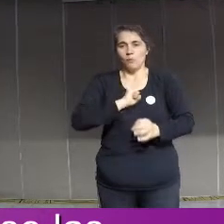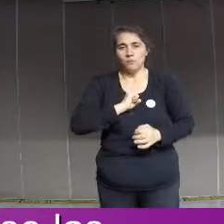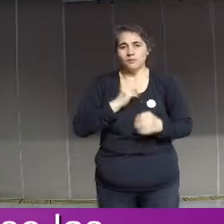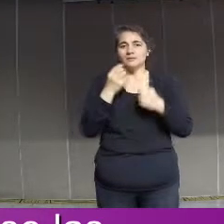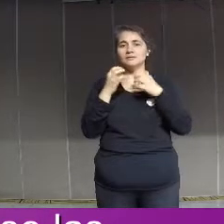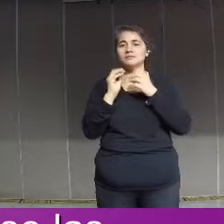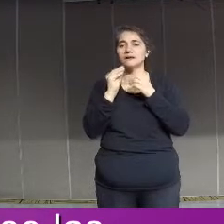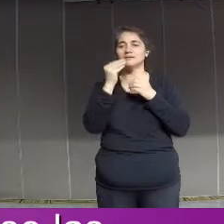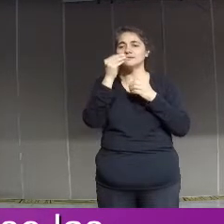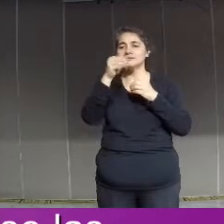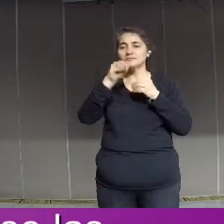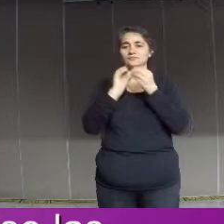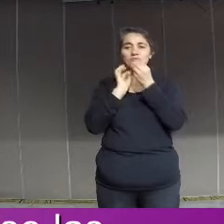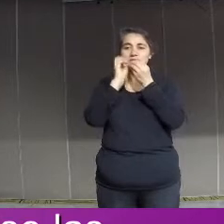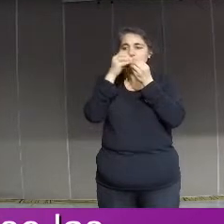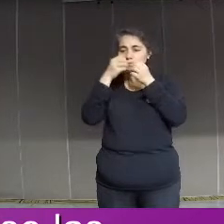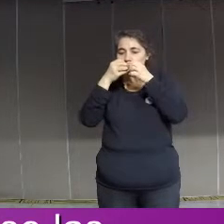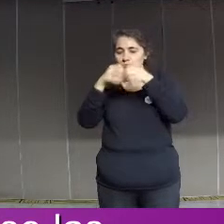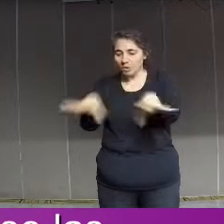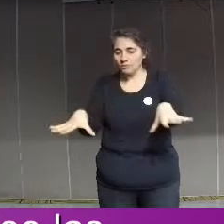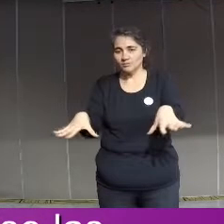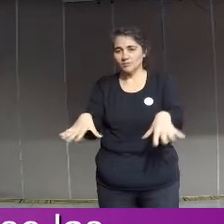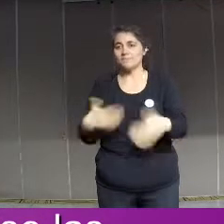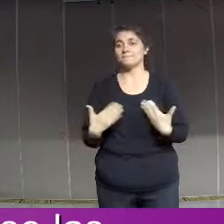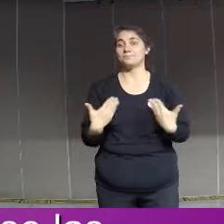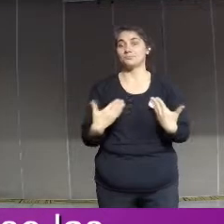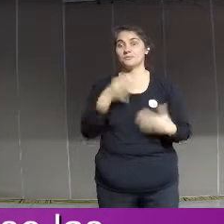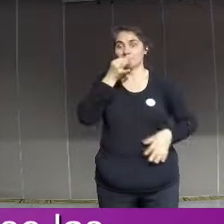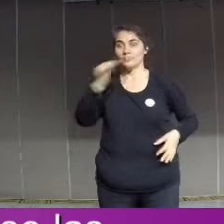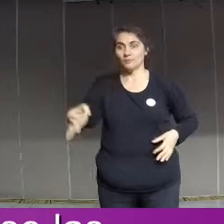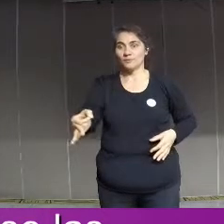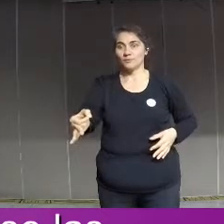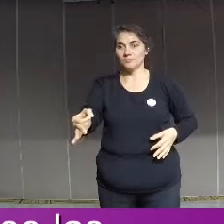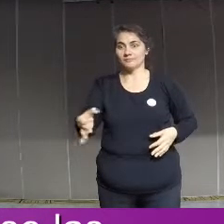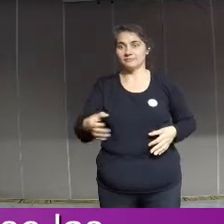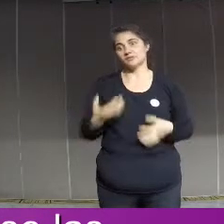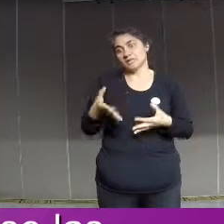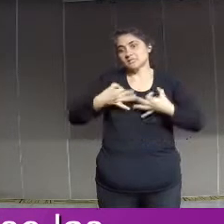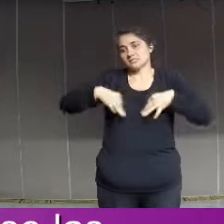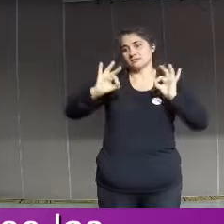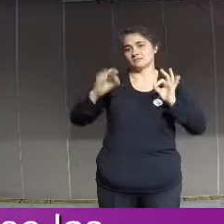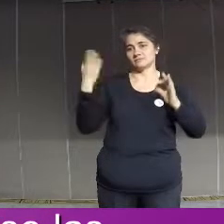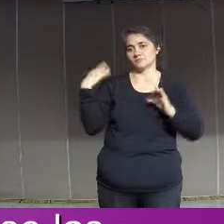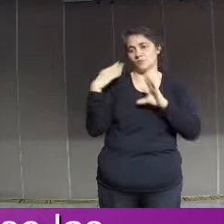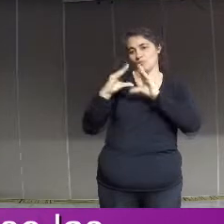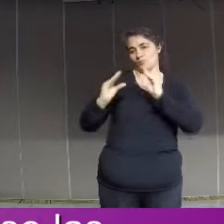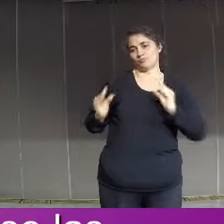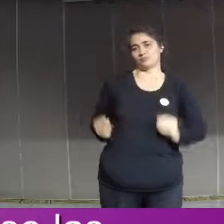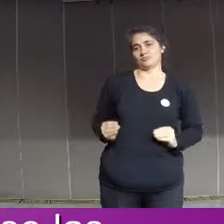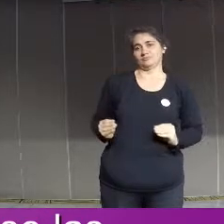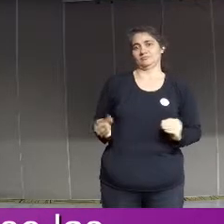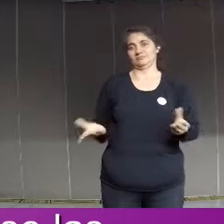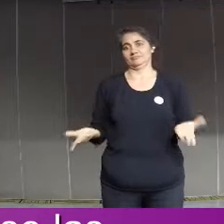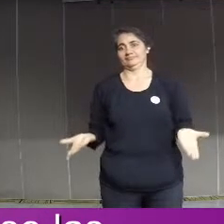toser limpie eso que queda acumulado y puede no llegar a aspirarse, pero para eso tiene que tener un buen reflejo de